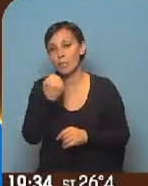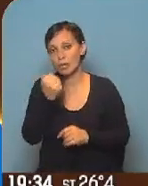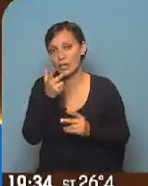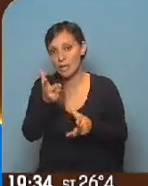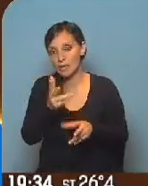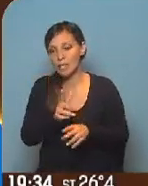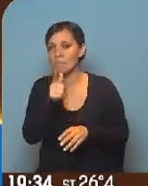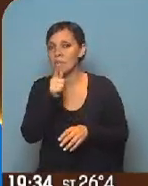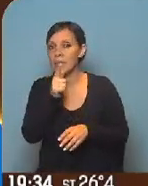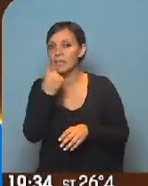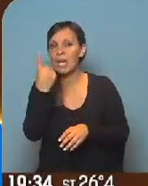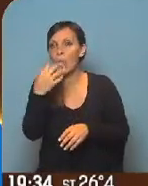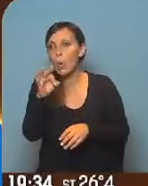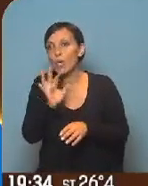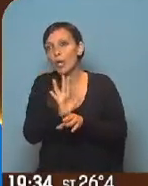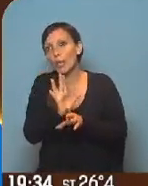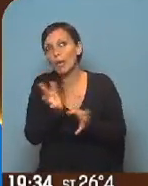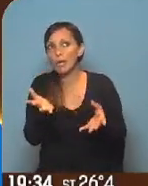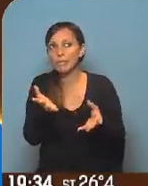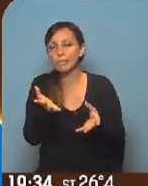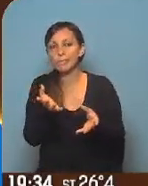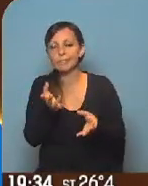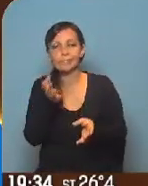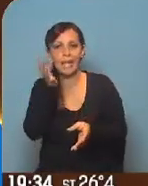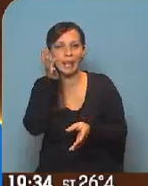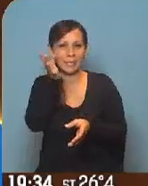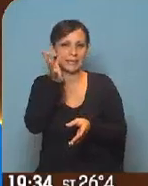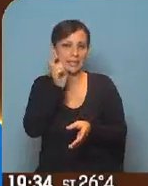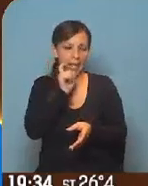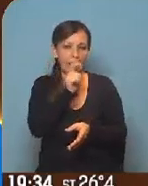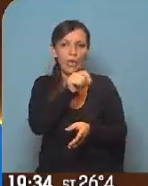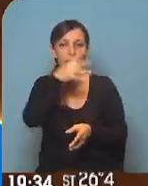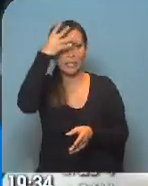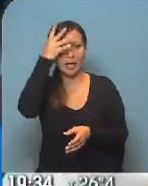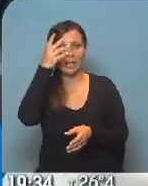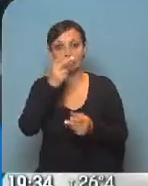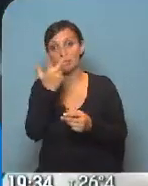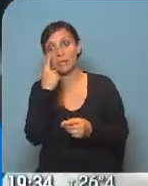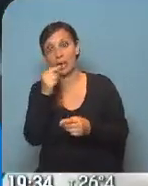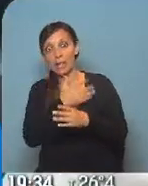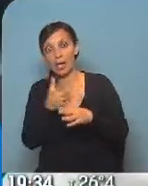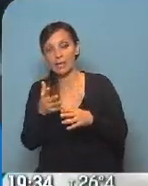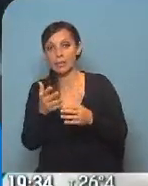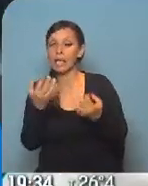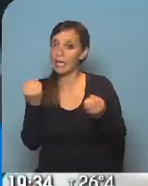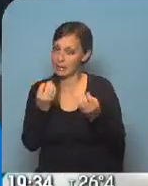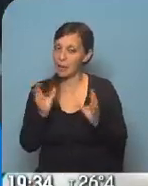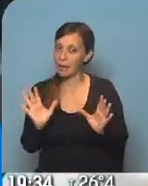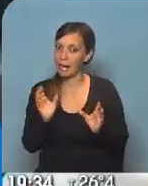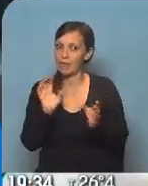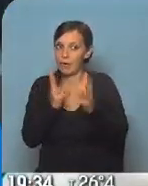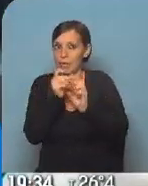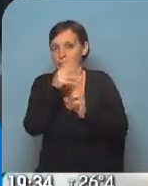hecho me parece que fue el único exabrupto de Trump en 2 o 3 días, con lo cual es una buena noticia. Estuvo muy calmo, claro. Es una muy